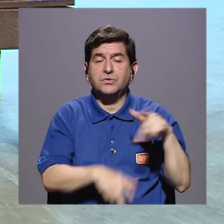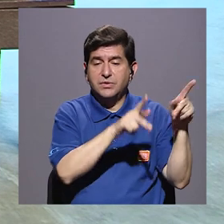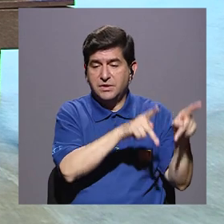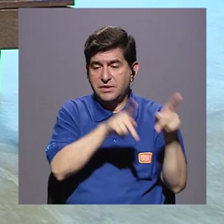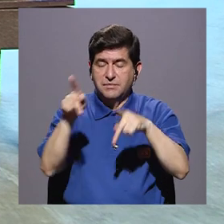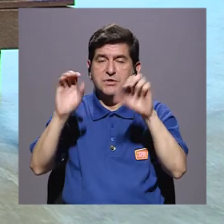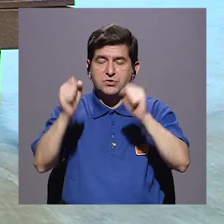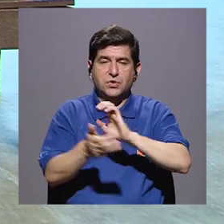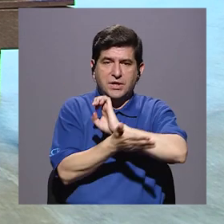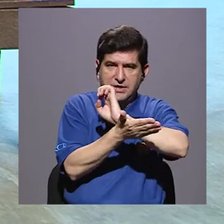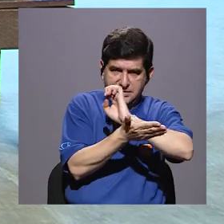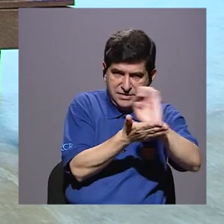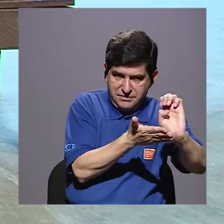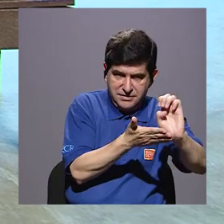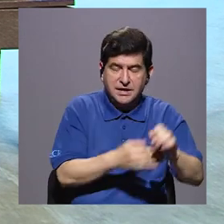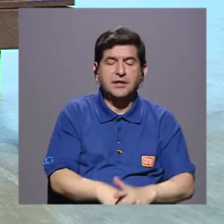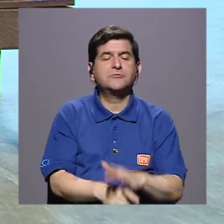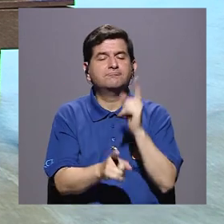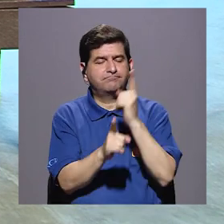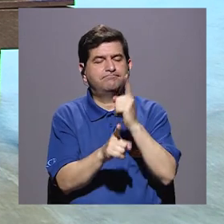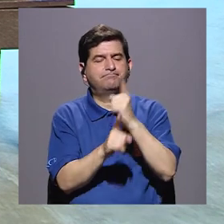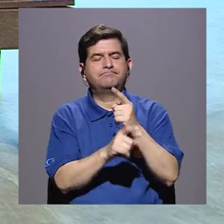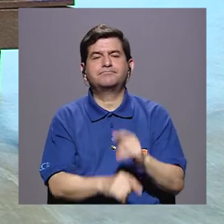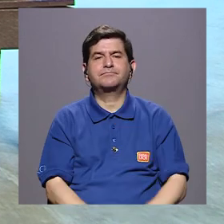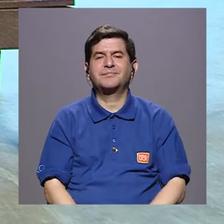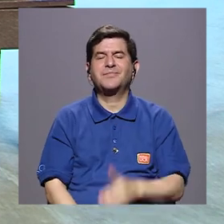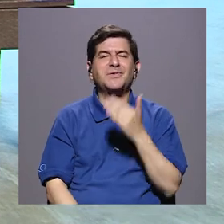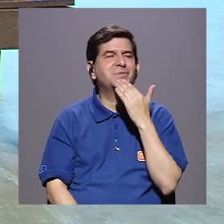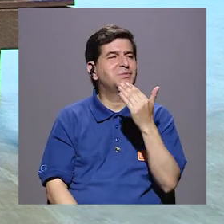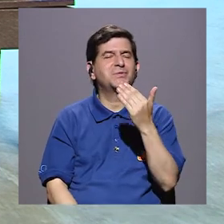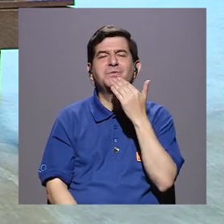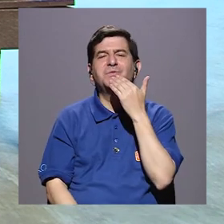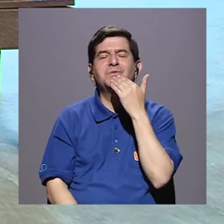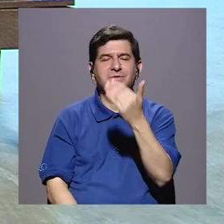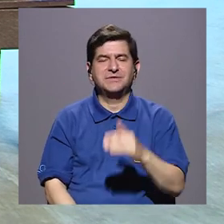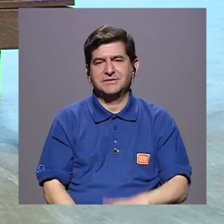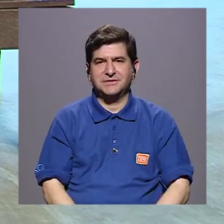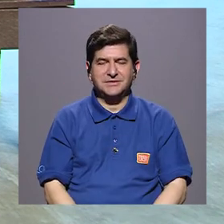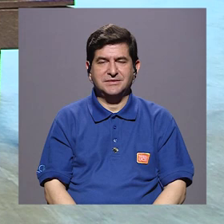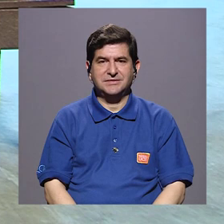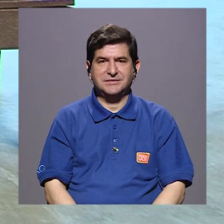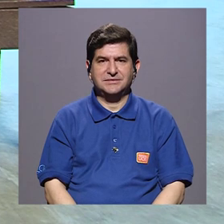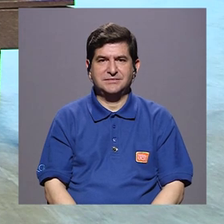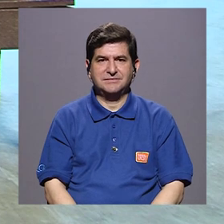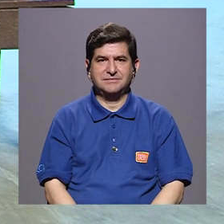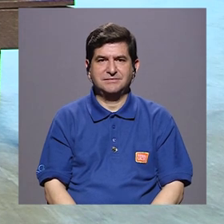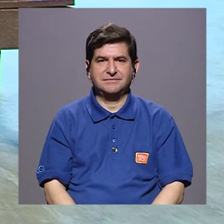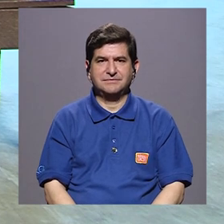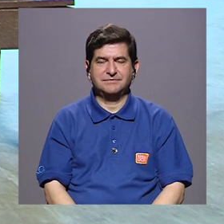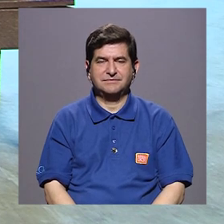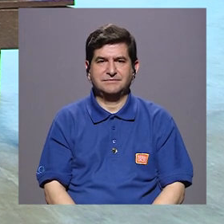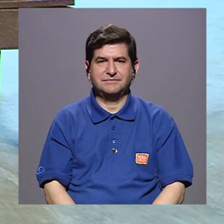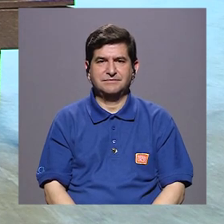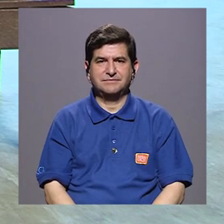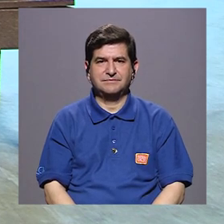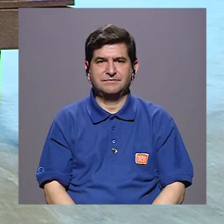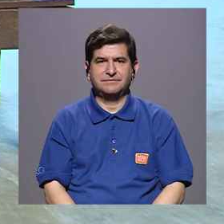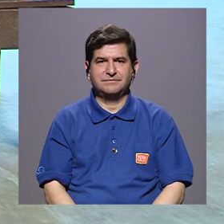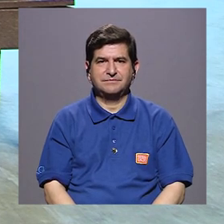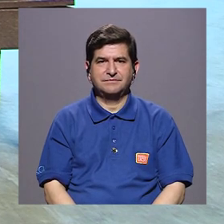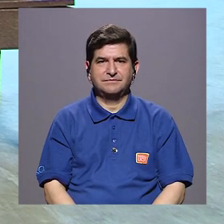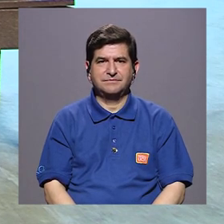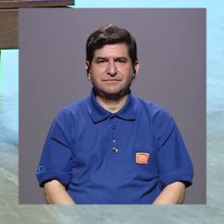para que las personas puedan prevenir. Correcto. ¿Verdad? Ok, muchísimas gracias. Gracias a ustedes. Por haber estado con nosotros. Y